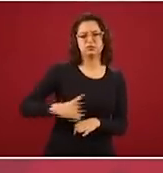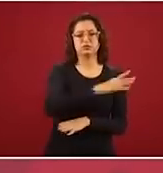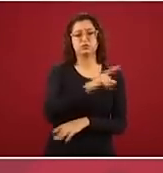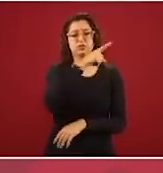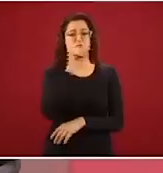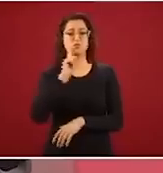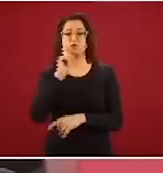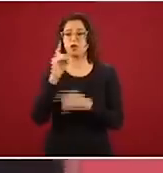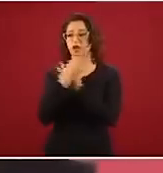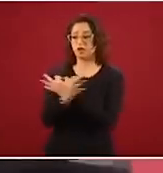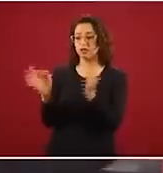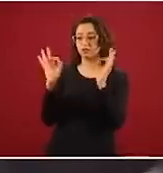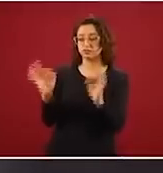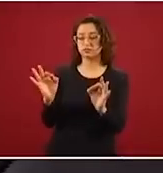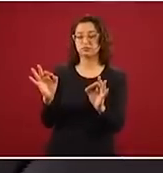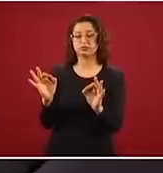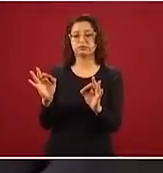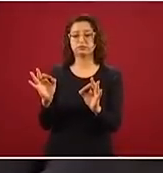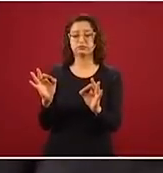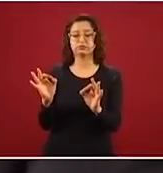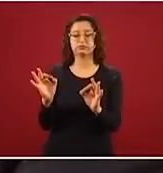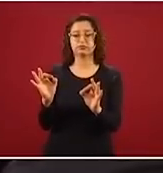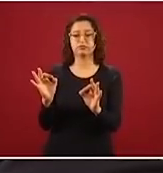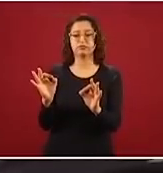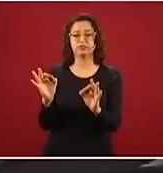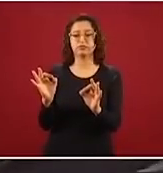si ella